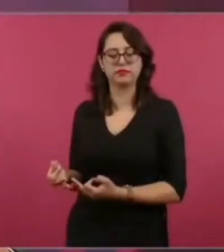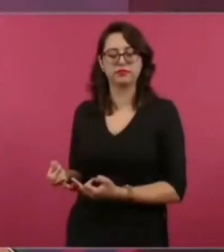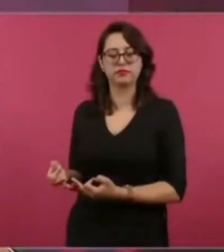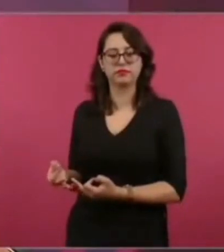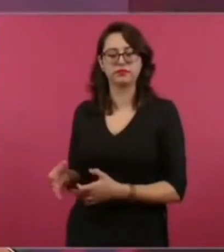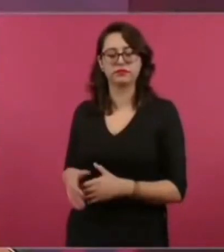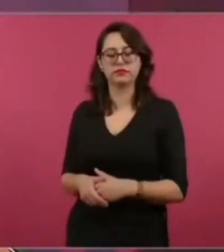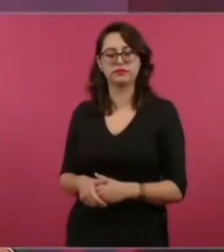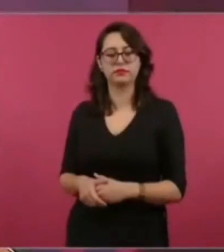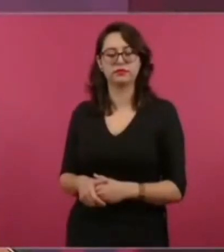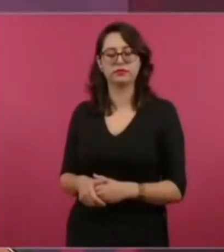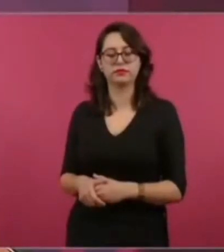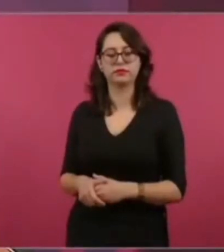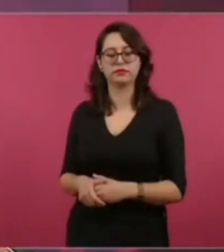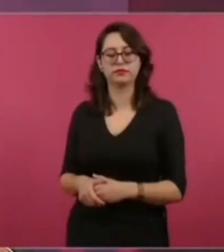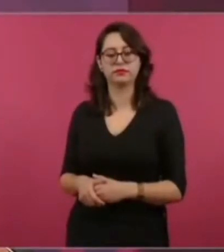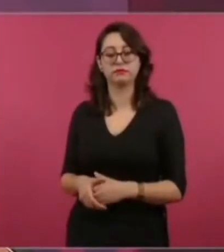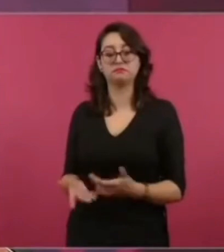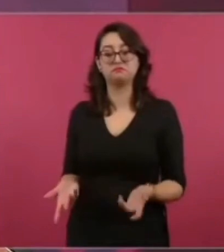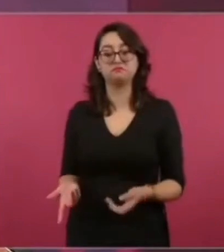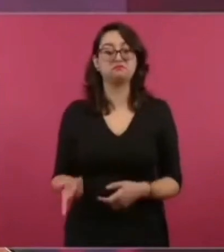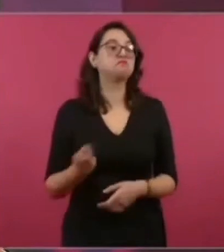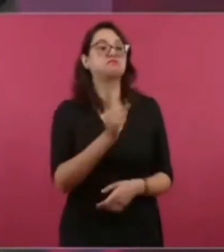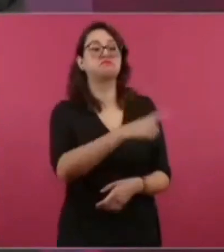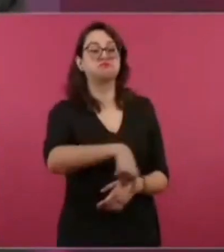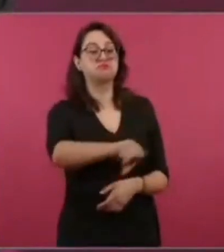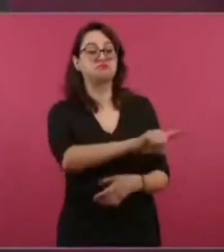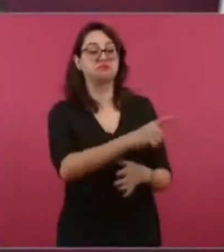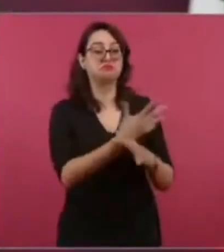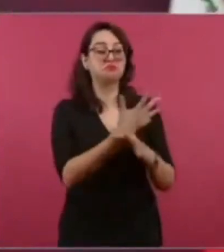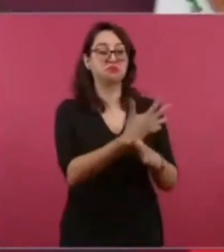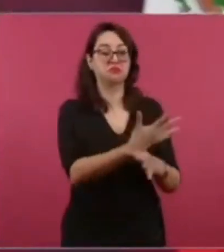Y una cosa es la política y otra cosa es la politiquería.